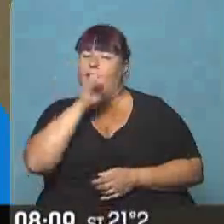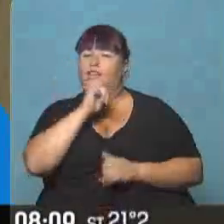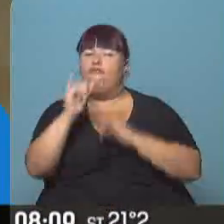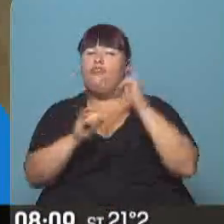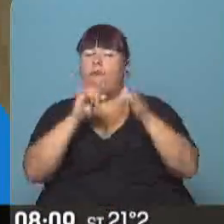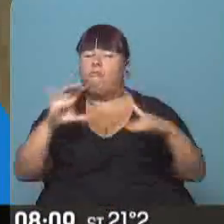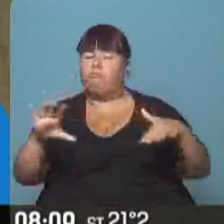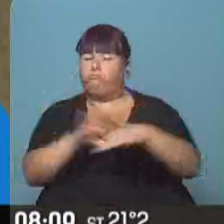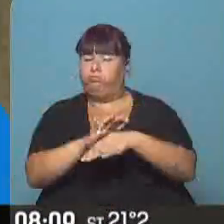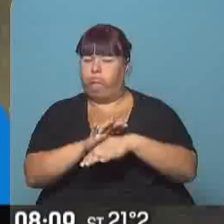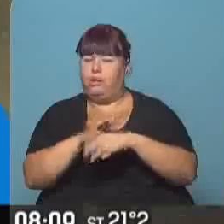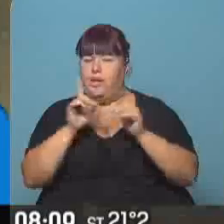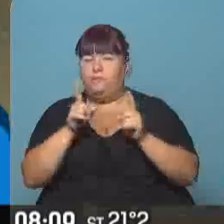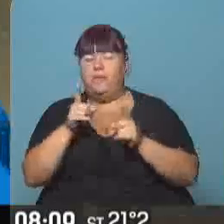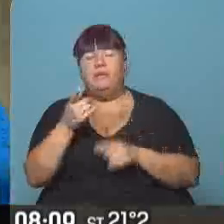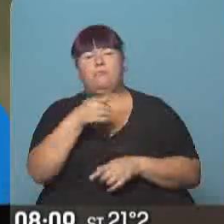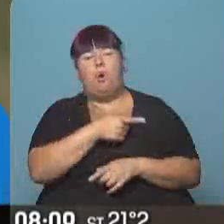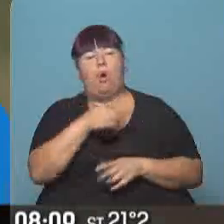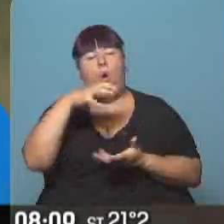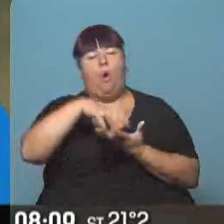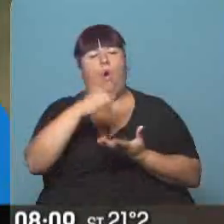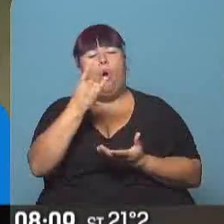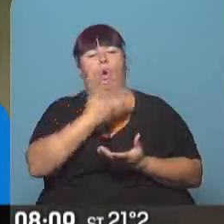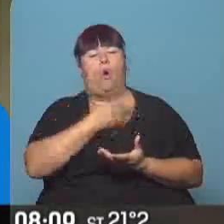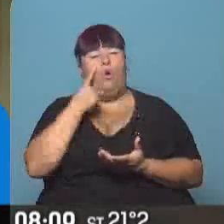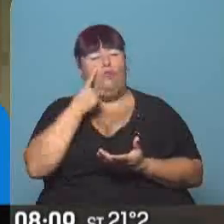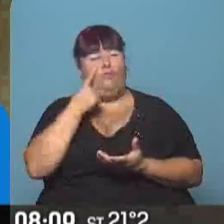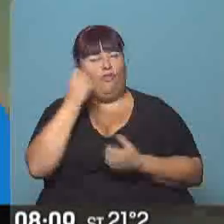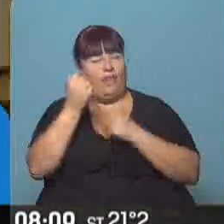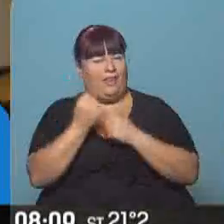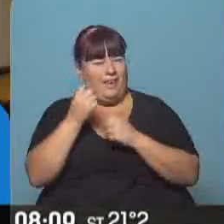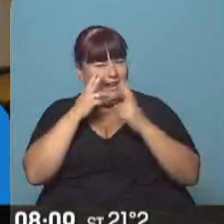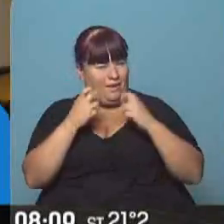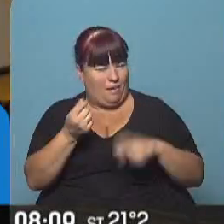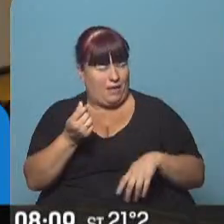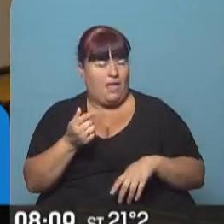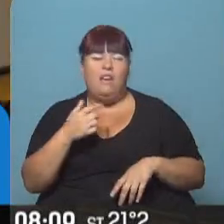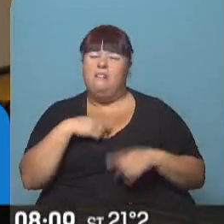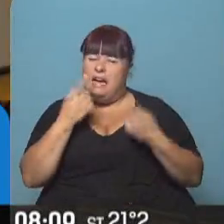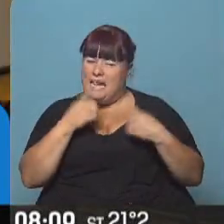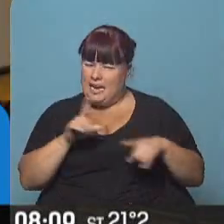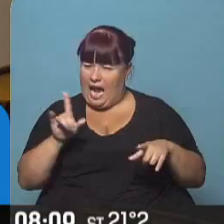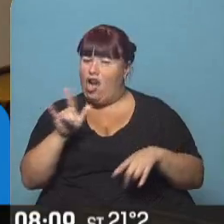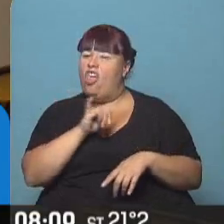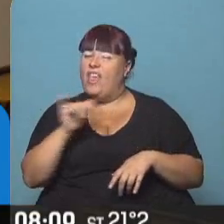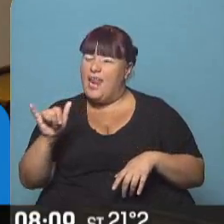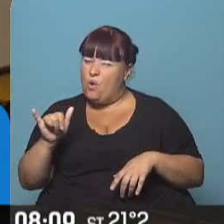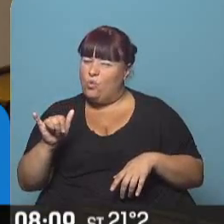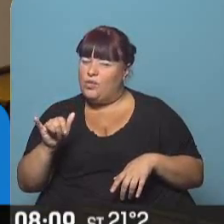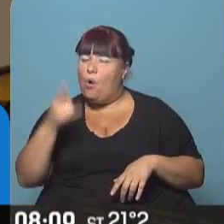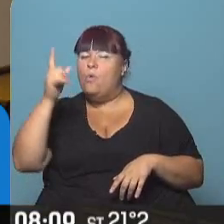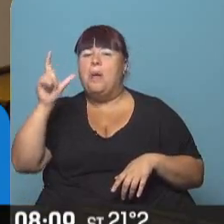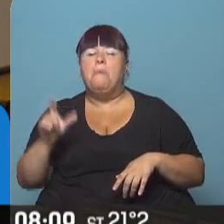datos que coincidían con los que tenía en su poder la unidad de investigación financiera me llama mucha atención que la denuncia haya